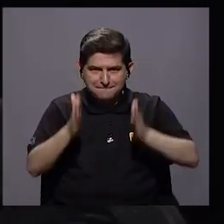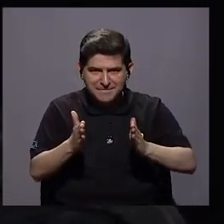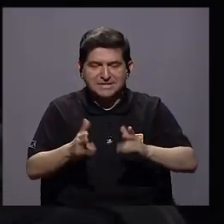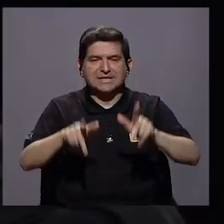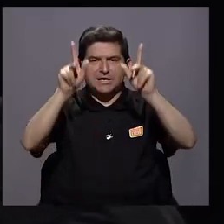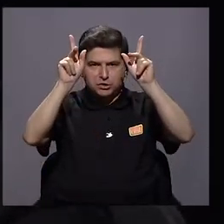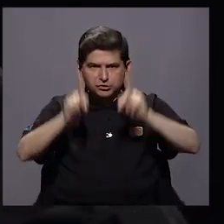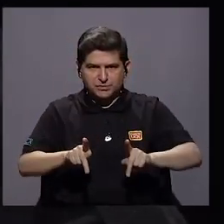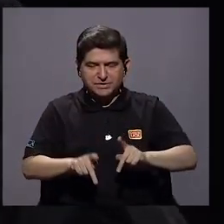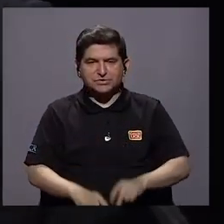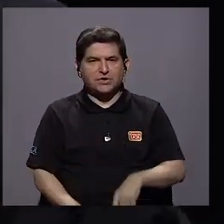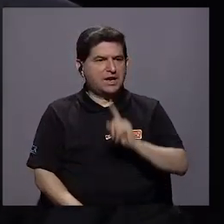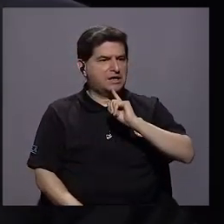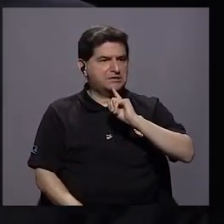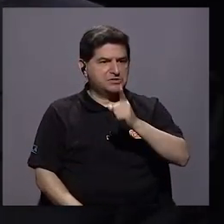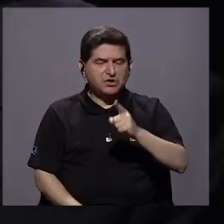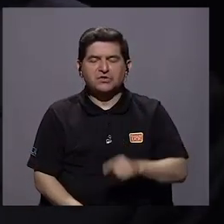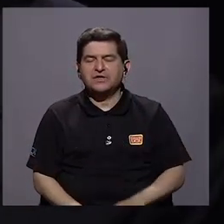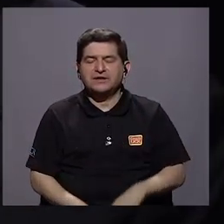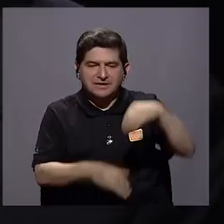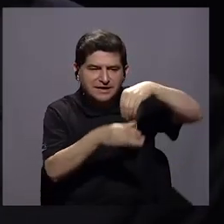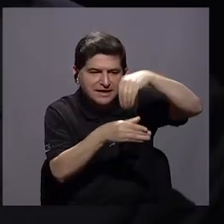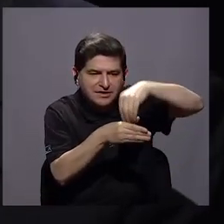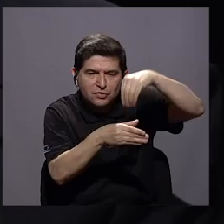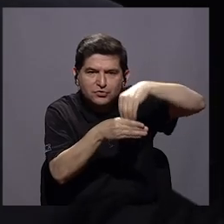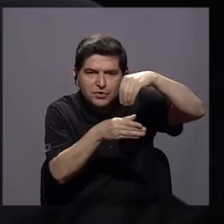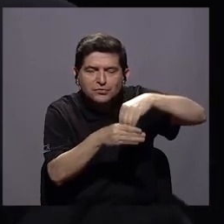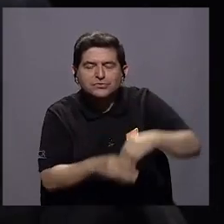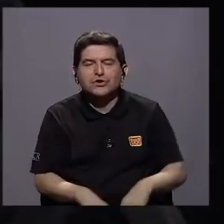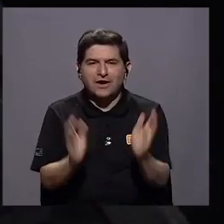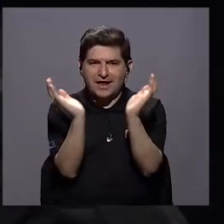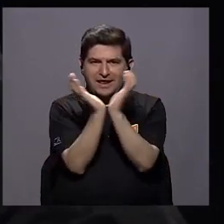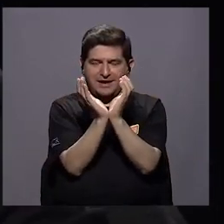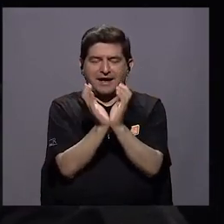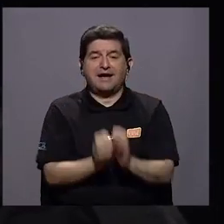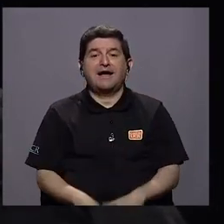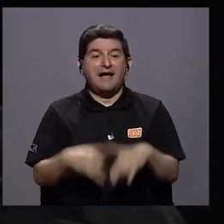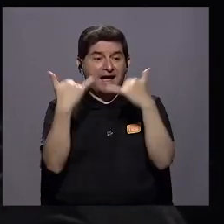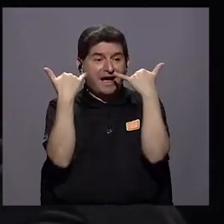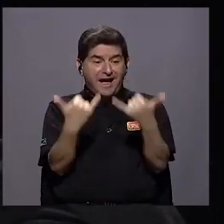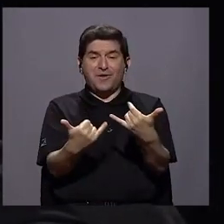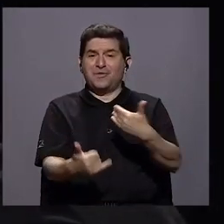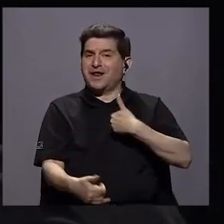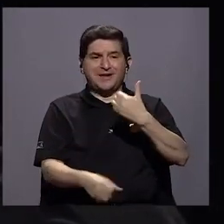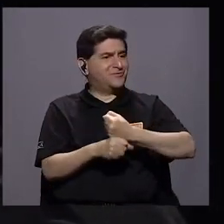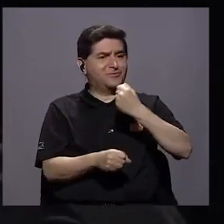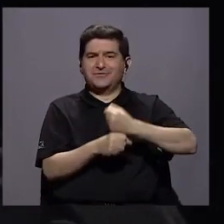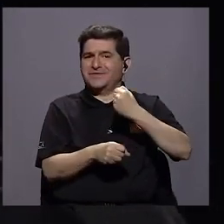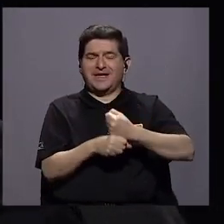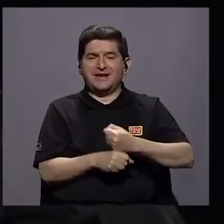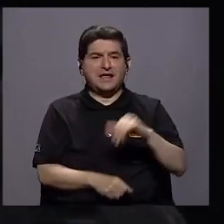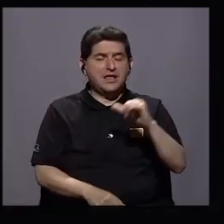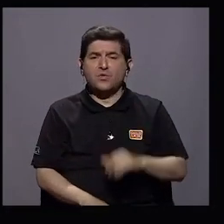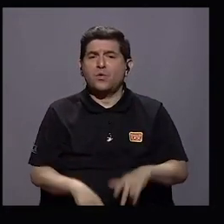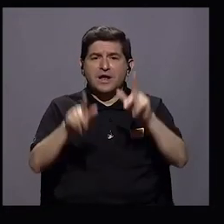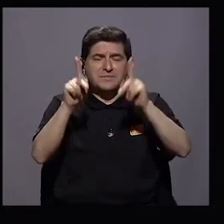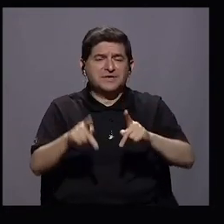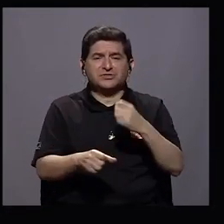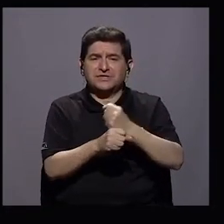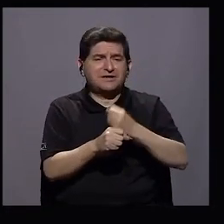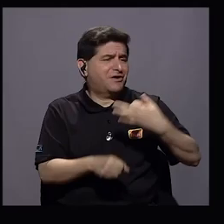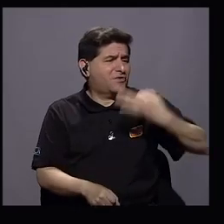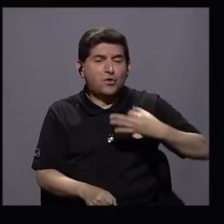y gente que no declaraba la caja, informales que han perdido sus trabajos también. Uno lo ve todos los días en la